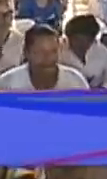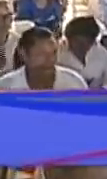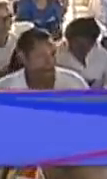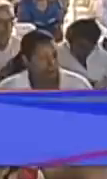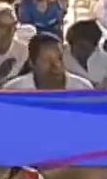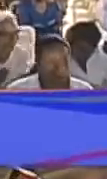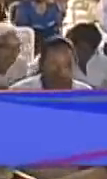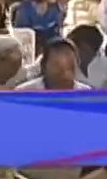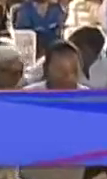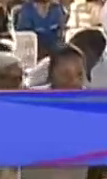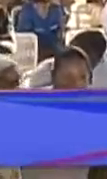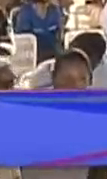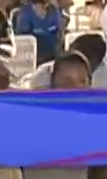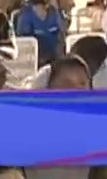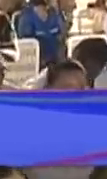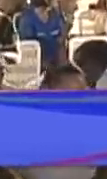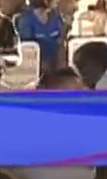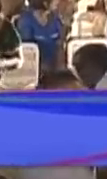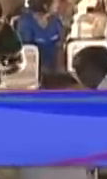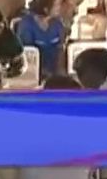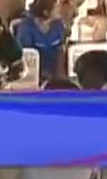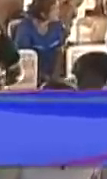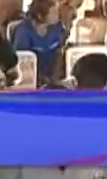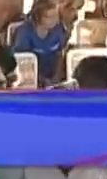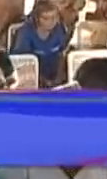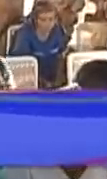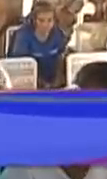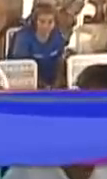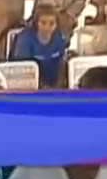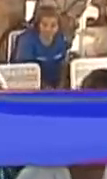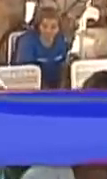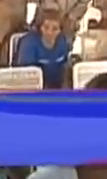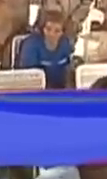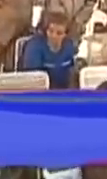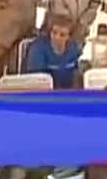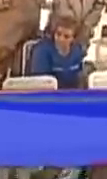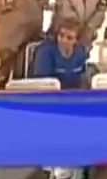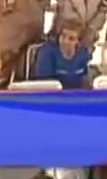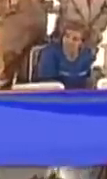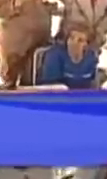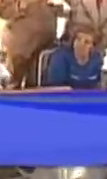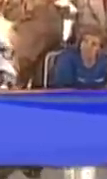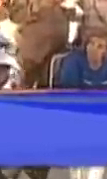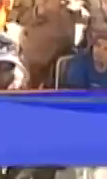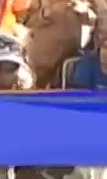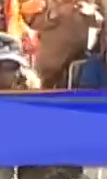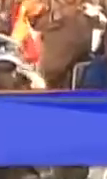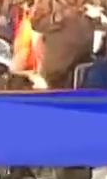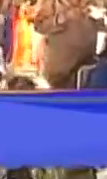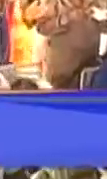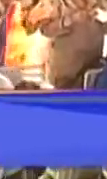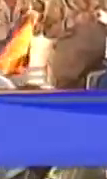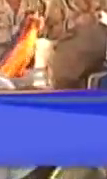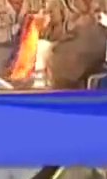entonces el poder popular en esta entidad y en cada jurisdicción del estado